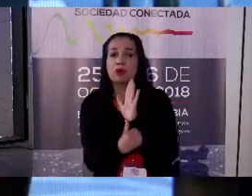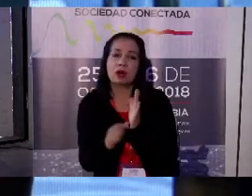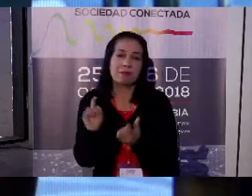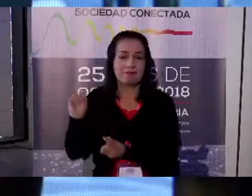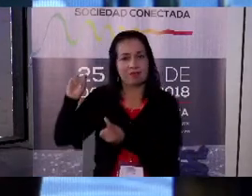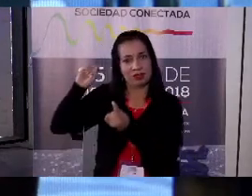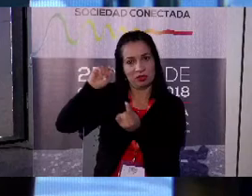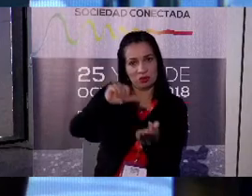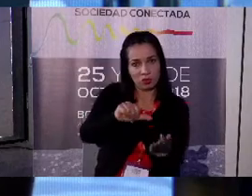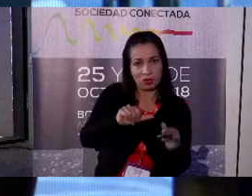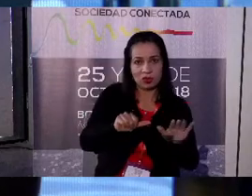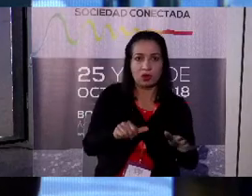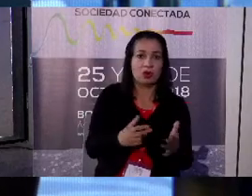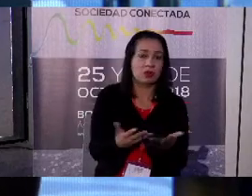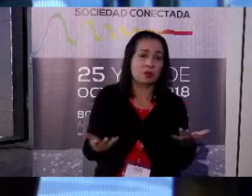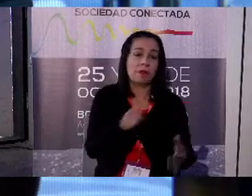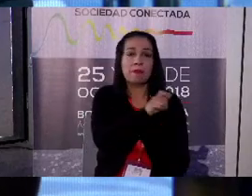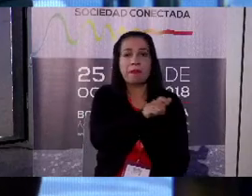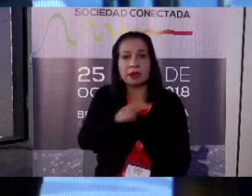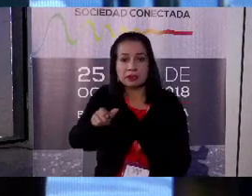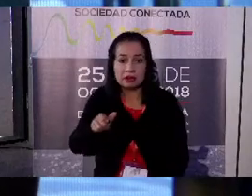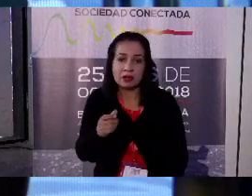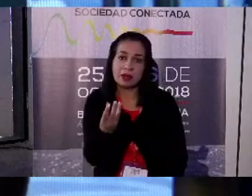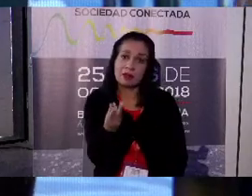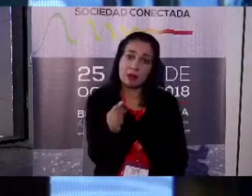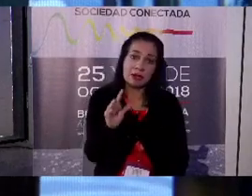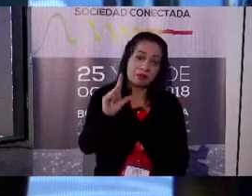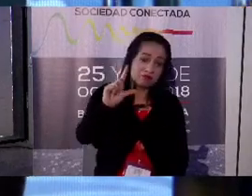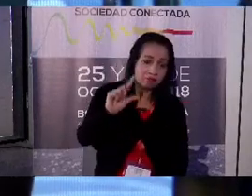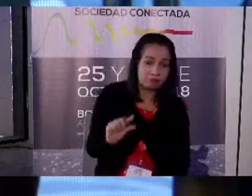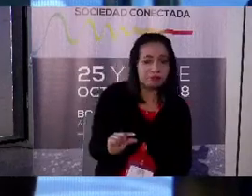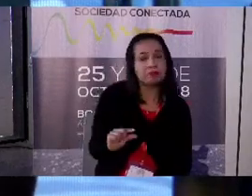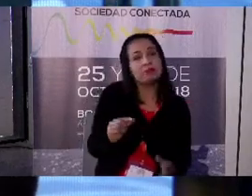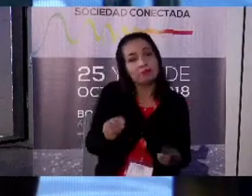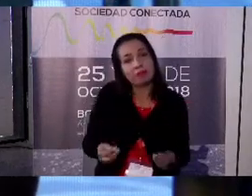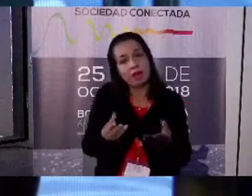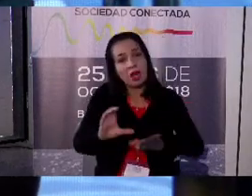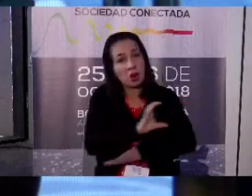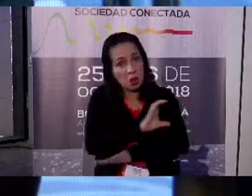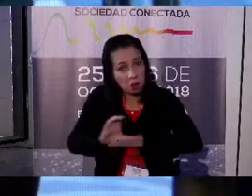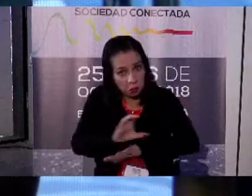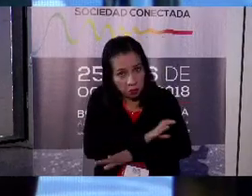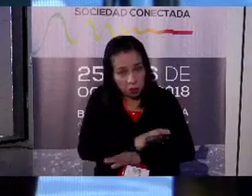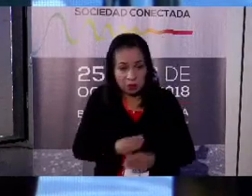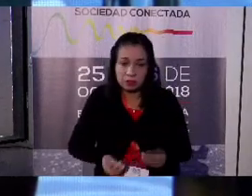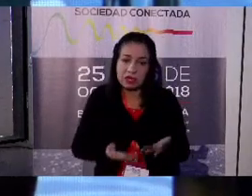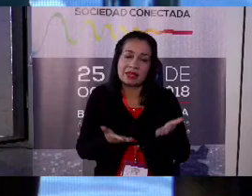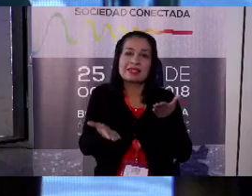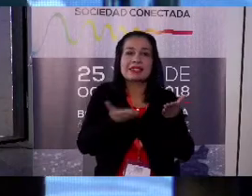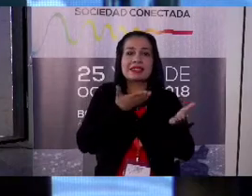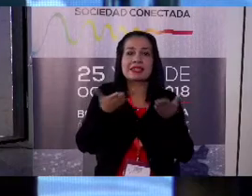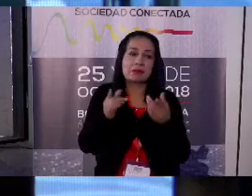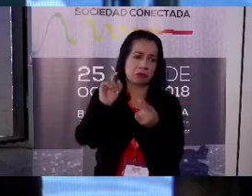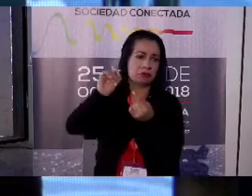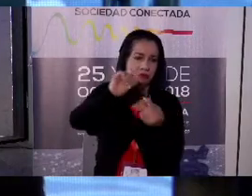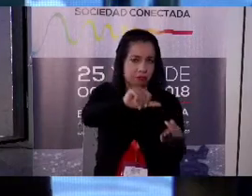a a la demanda aquellas personas que tienen pocos ingresos se les da una computadora y se les se les subside el servicio y también tiene otros